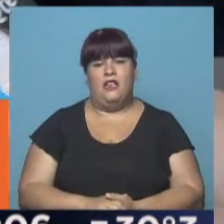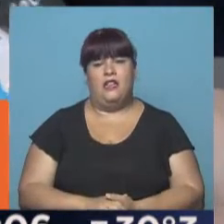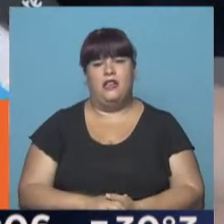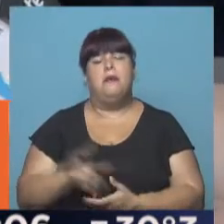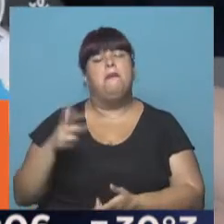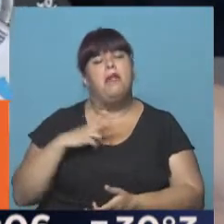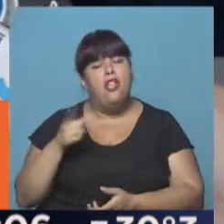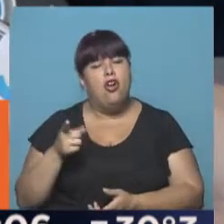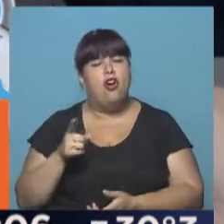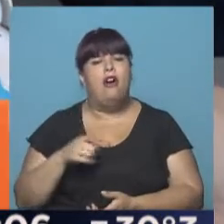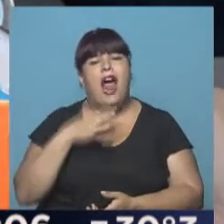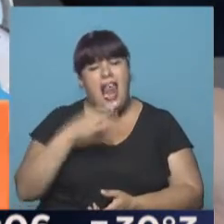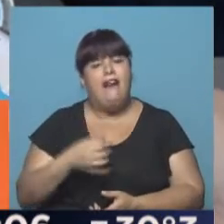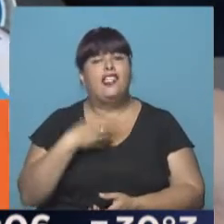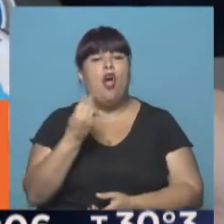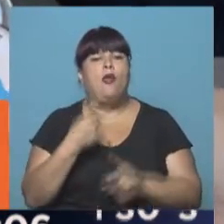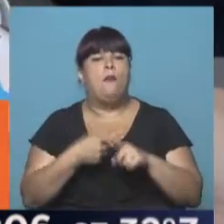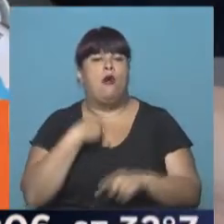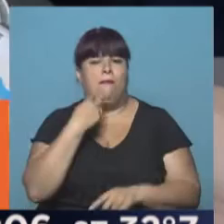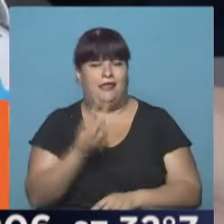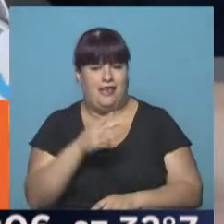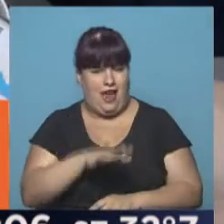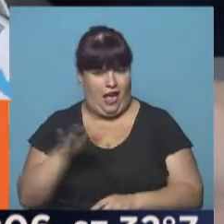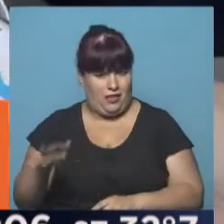Y él me dijo, en realidad tengo miedo por las chicas.